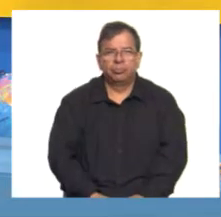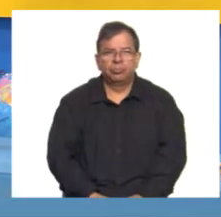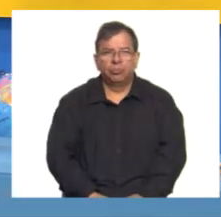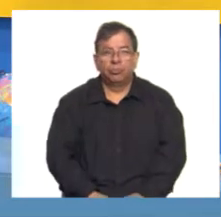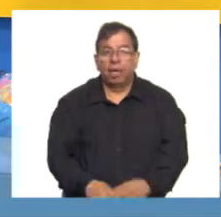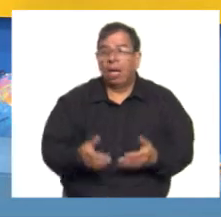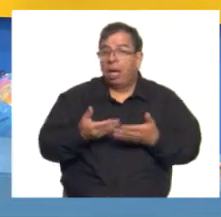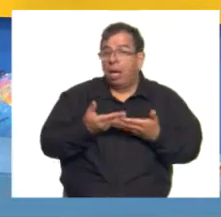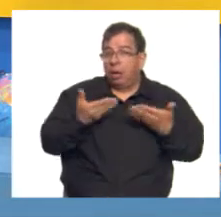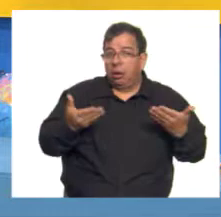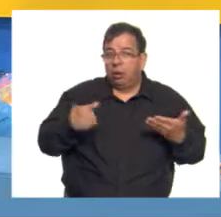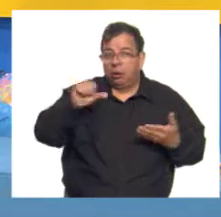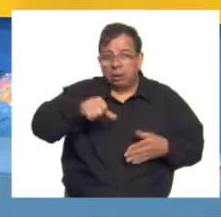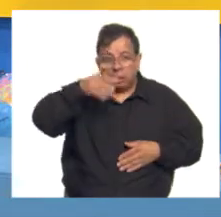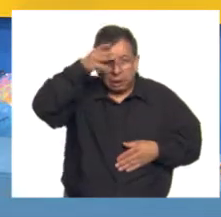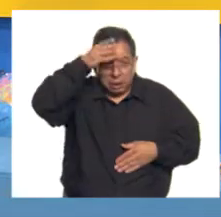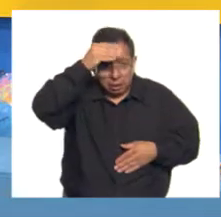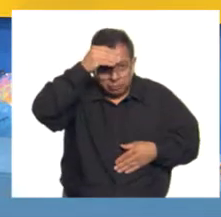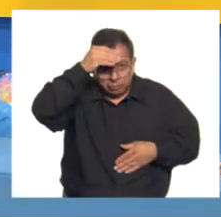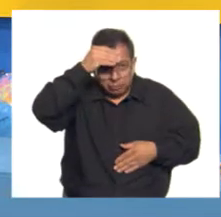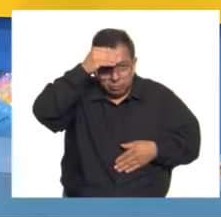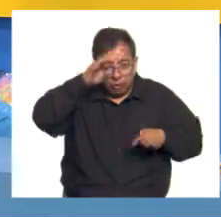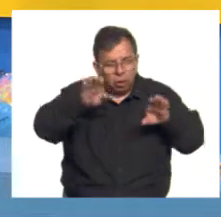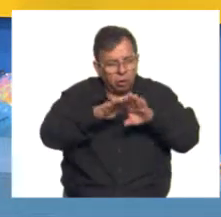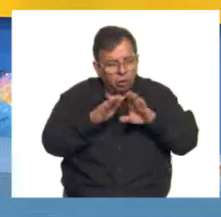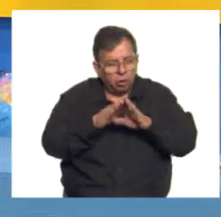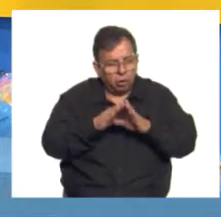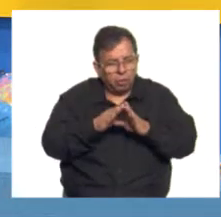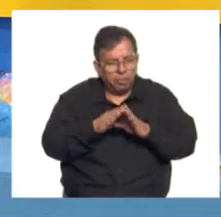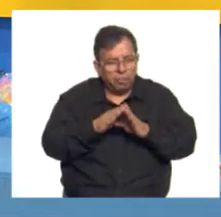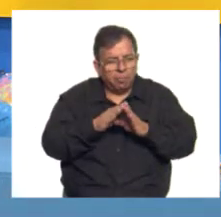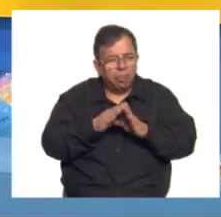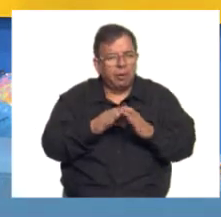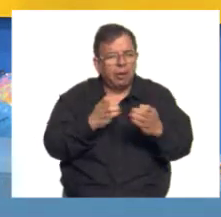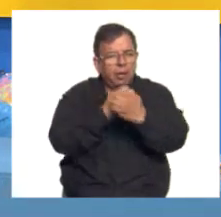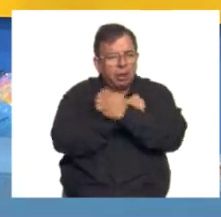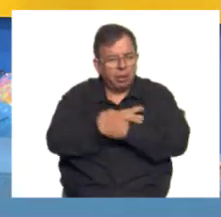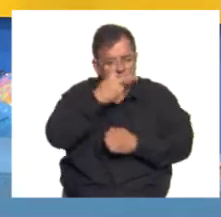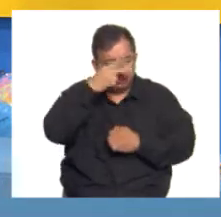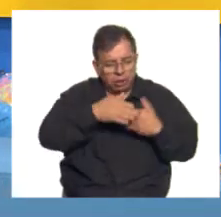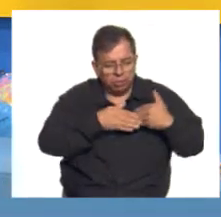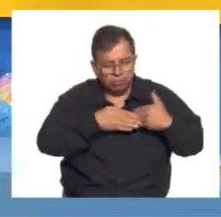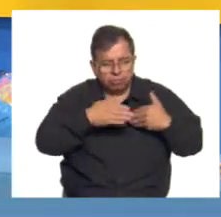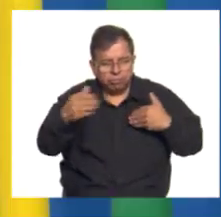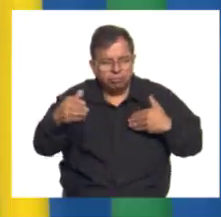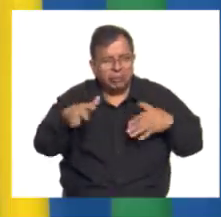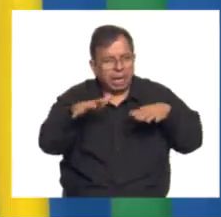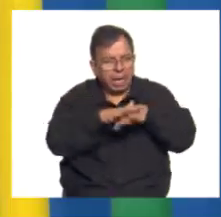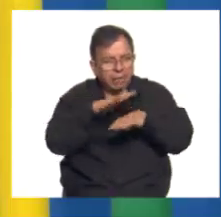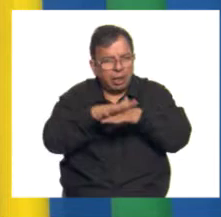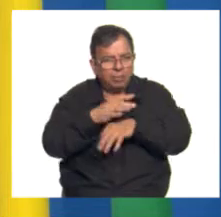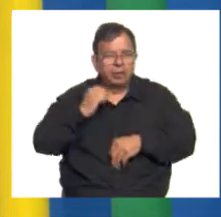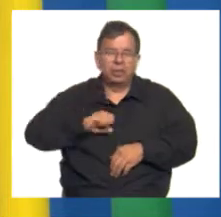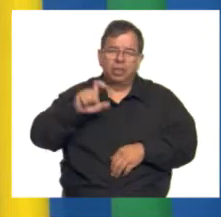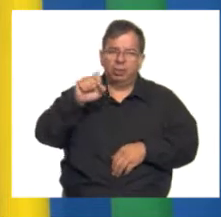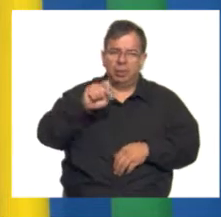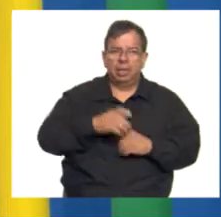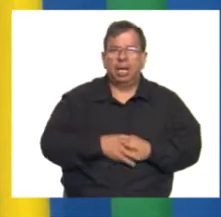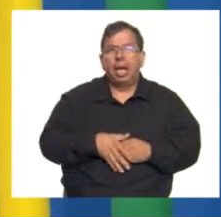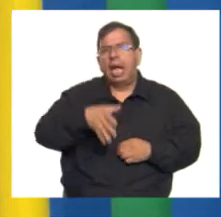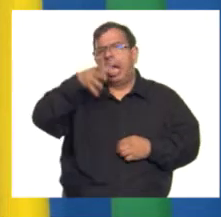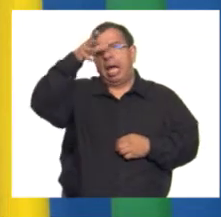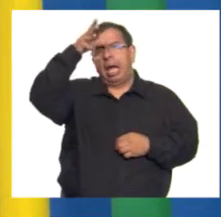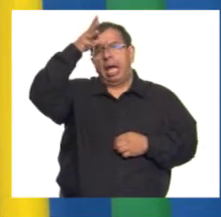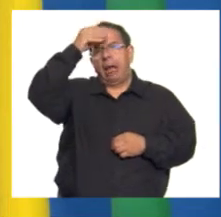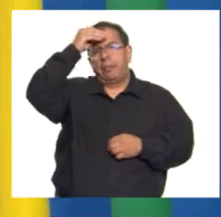El día de hoy aprendimos sobre los cambios que hubo en el sistema educativo mexicano durante el siglo XX. Aprendimos sobre la